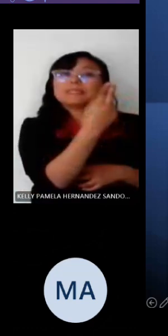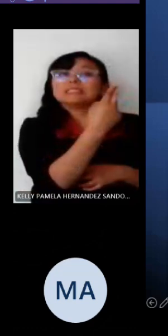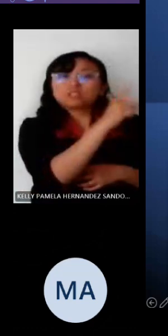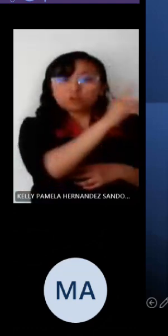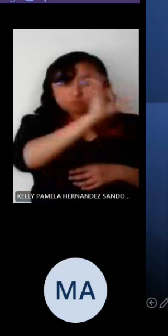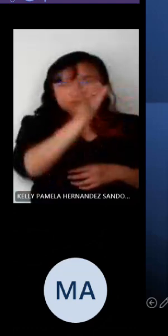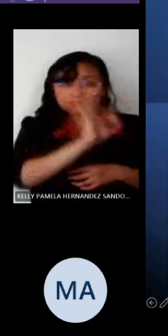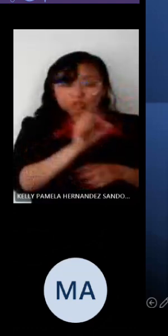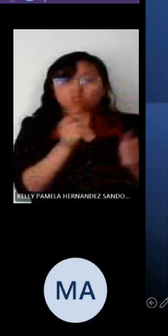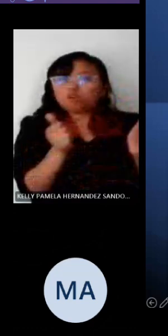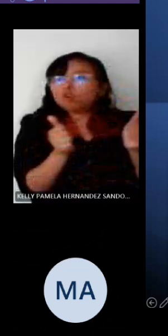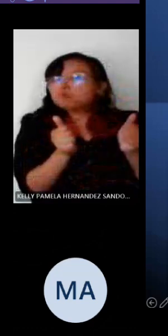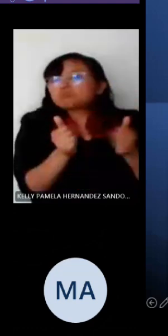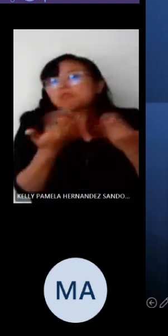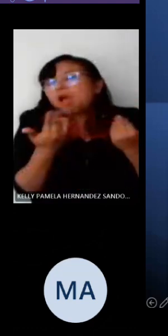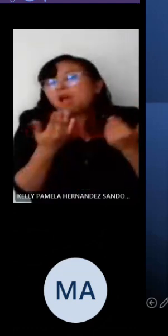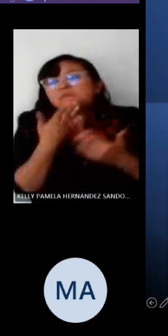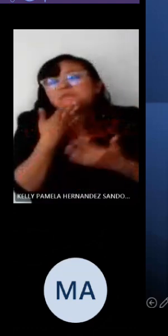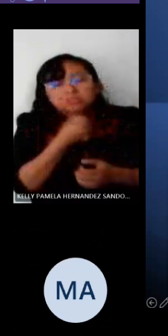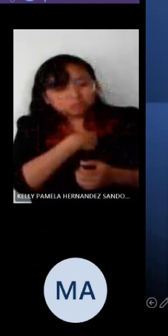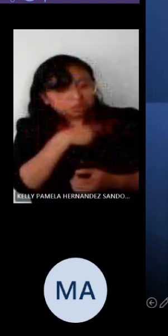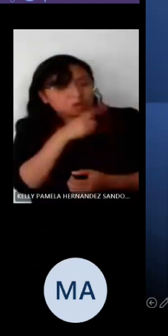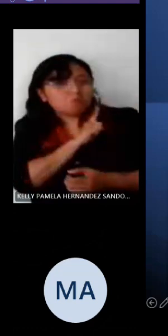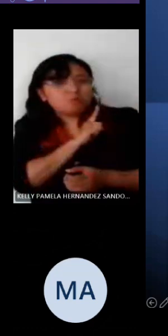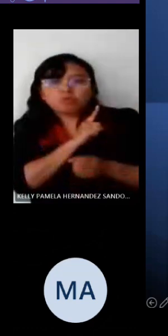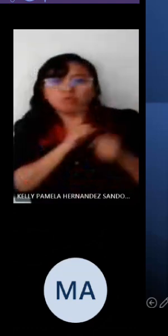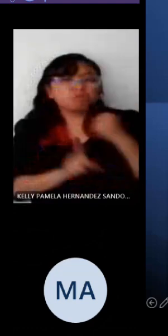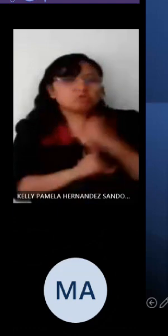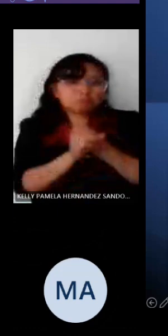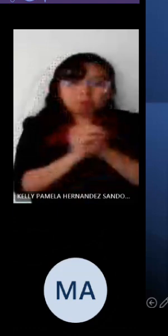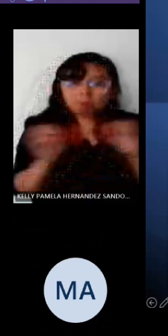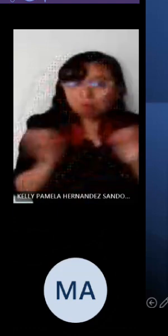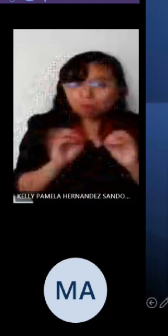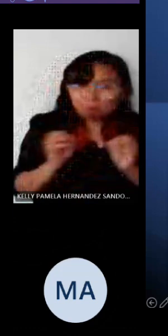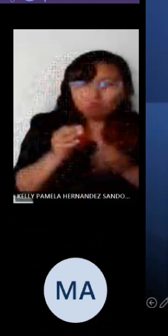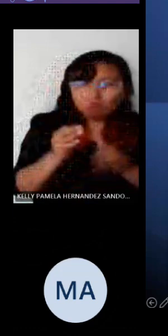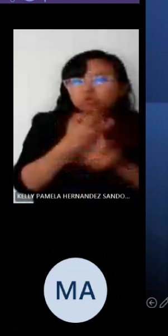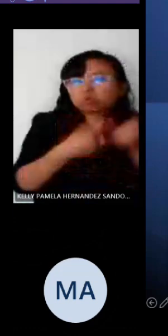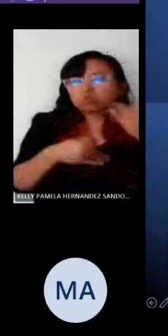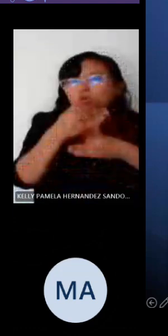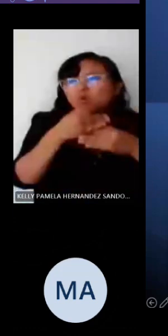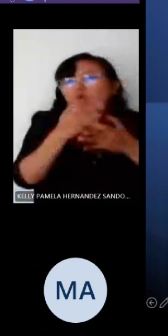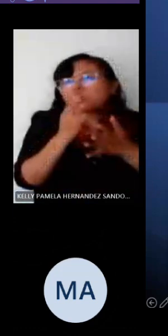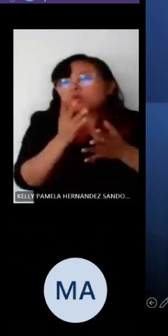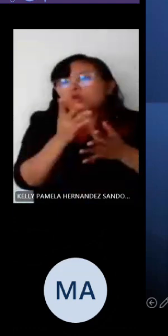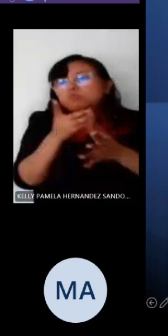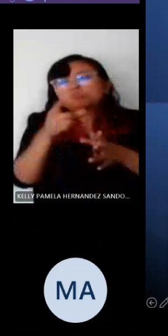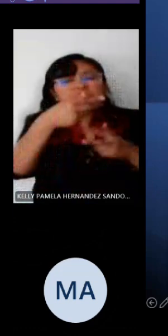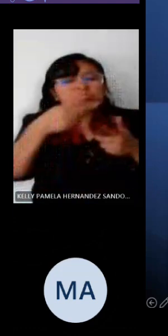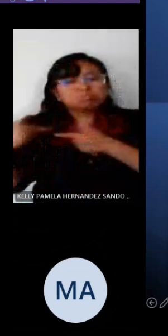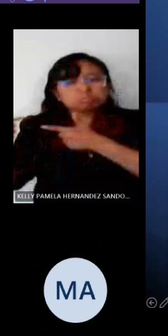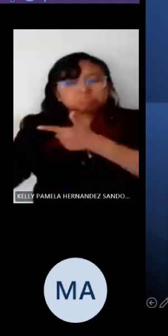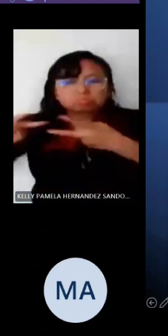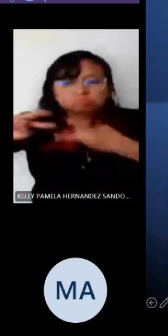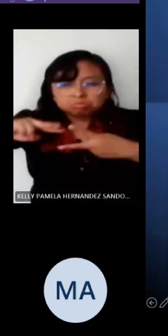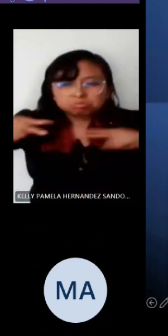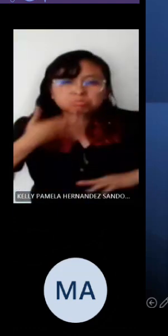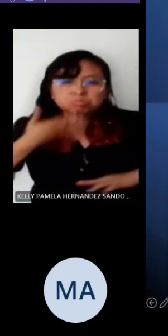hijos no afectados, que tengan la información genética, digamos, sin alteraciones. Tenemos